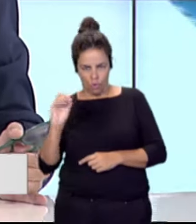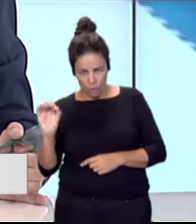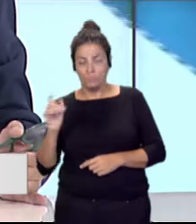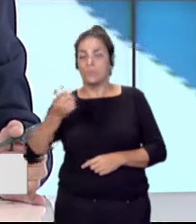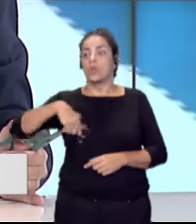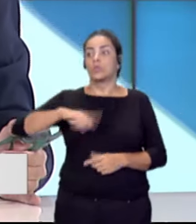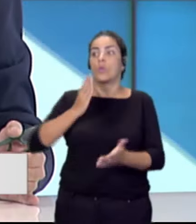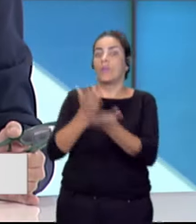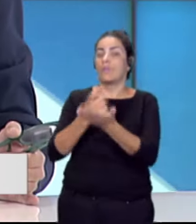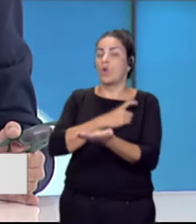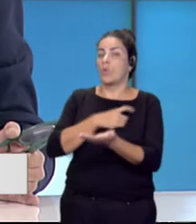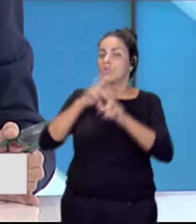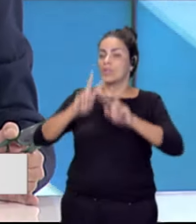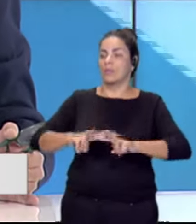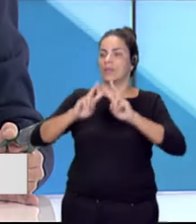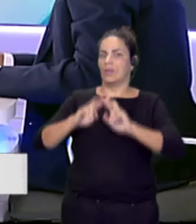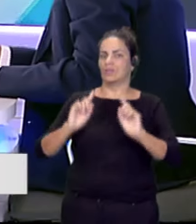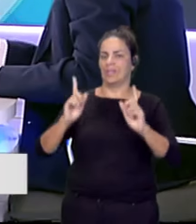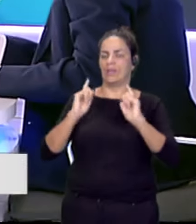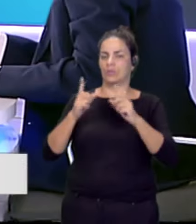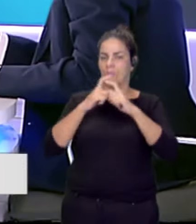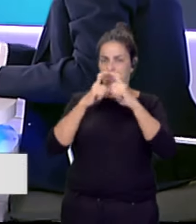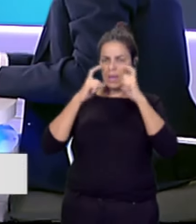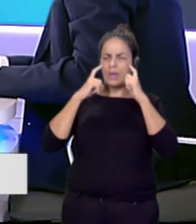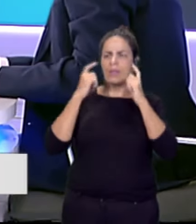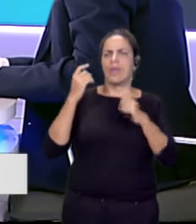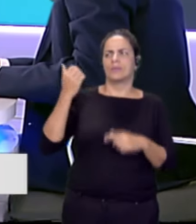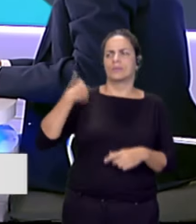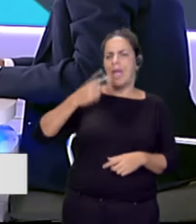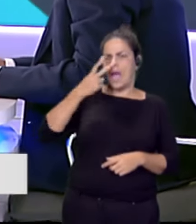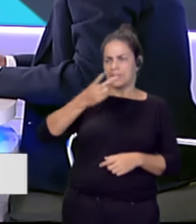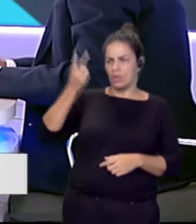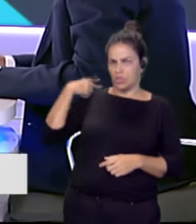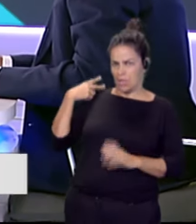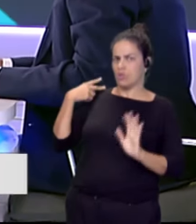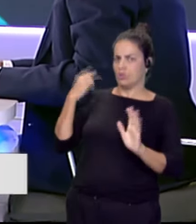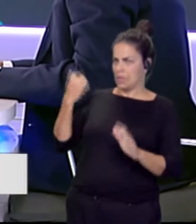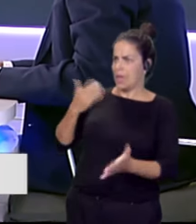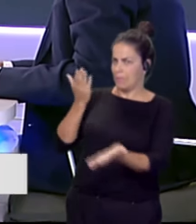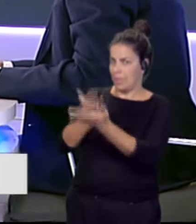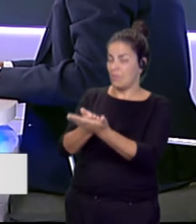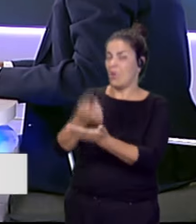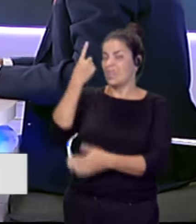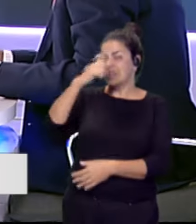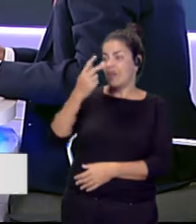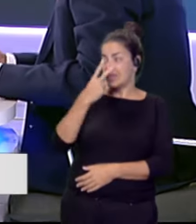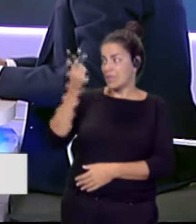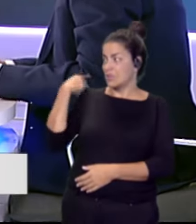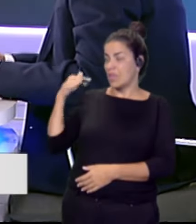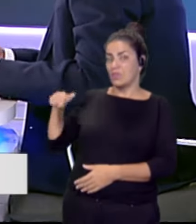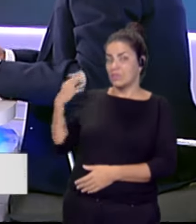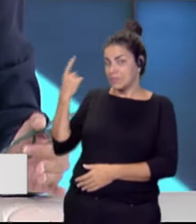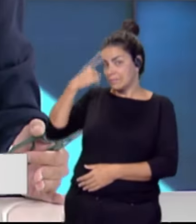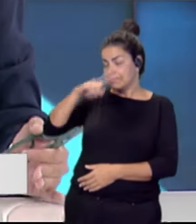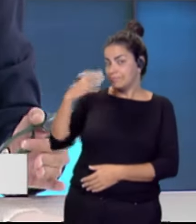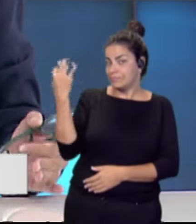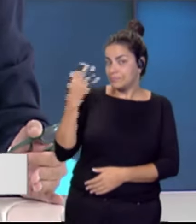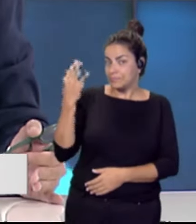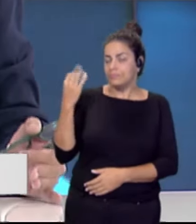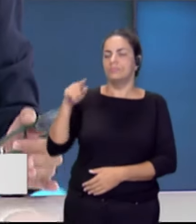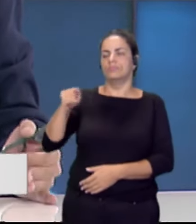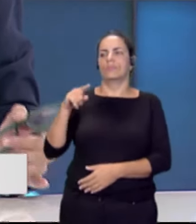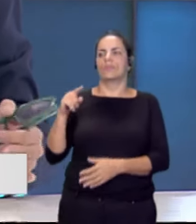caso Mascarillas hace ya 2 años. El señor Coldo García, ¿qué? Hace 2 años. ¿Y sabe lo que pasó en aquel momento? Que la mayoría del gobierno de